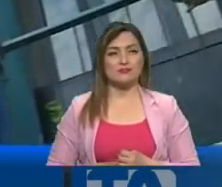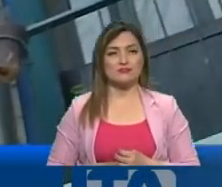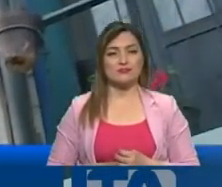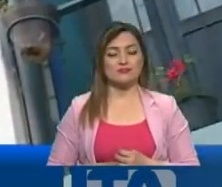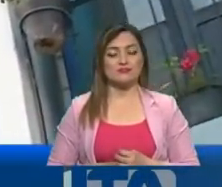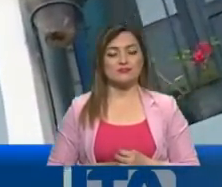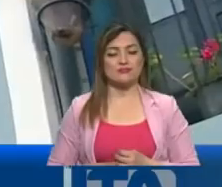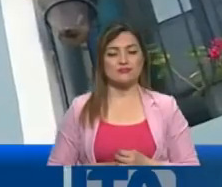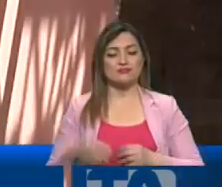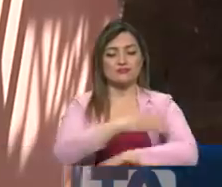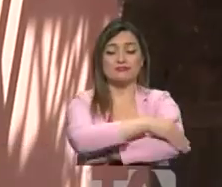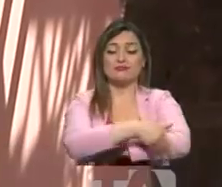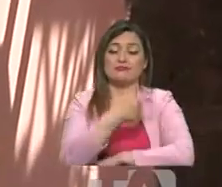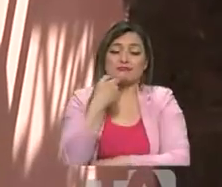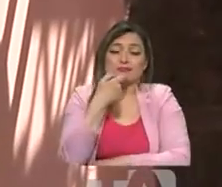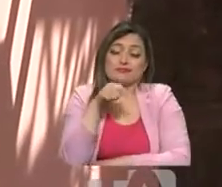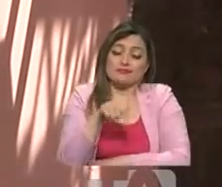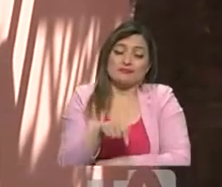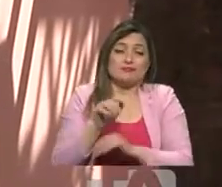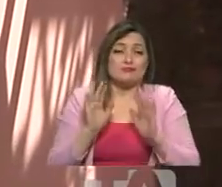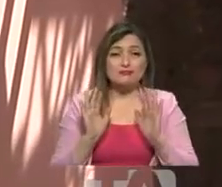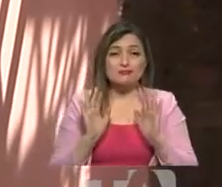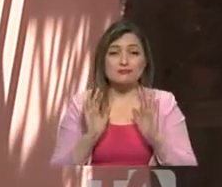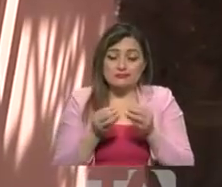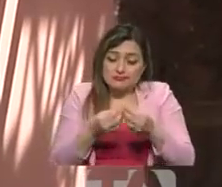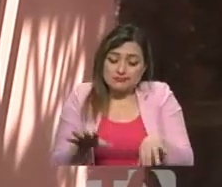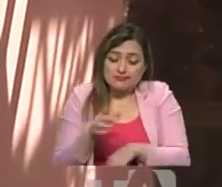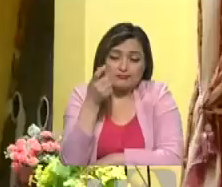Y como dicen en la Ronda, aquí no solo se va a perder